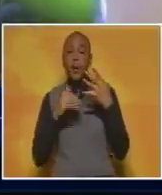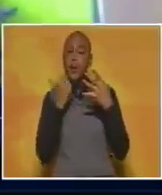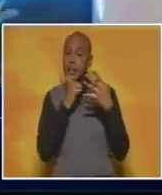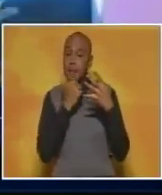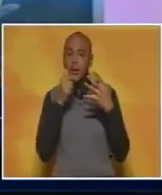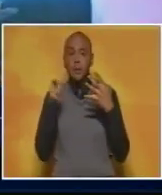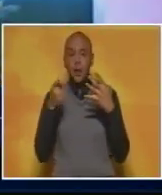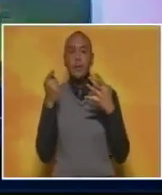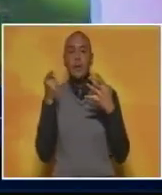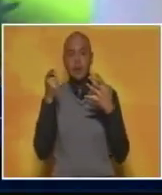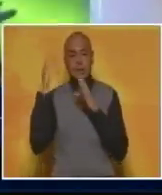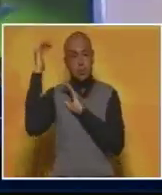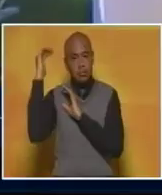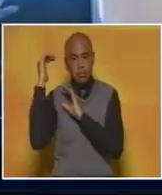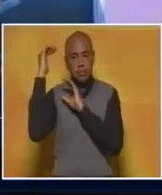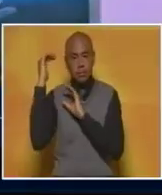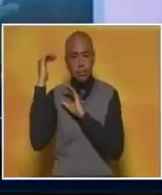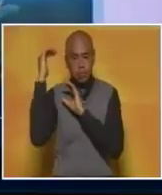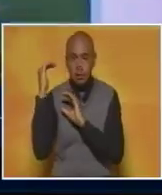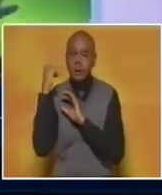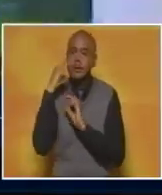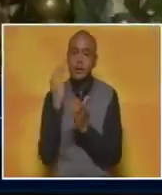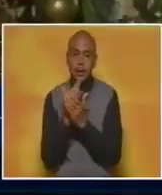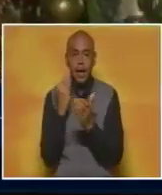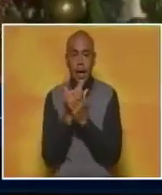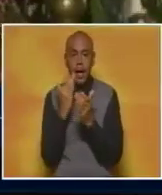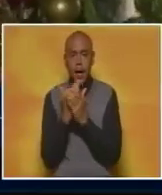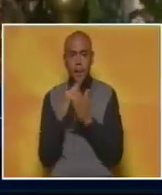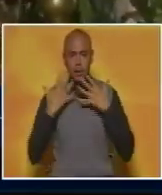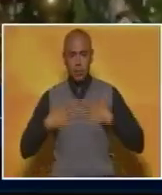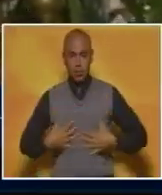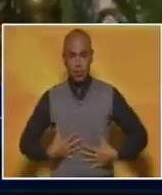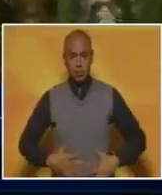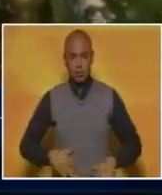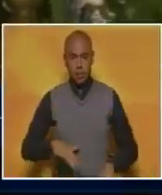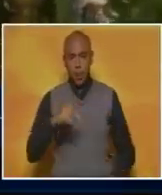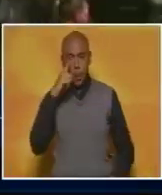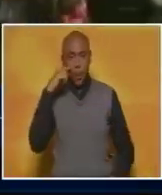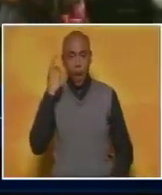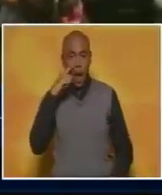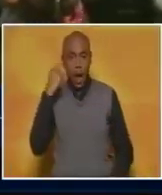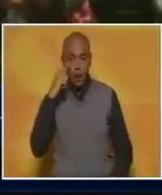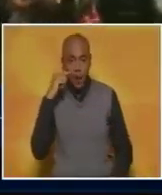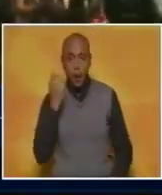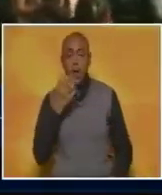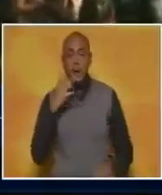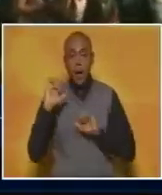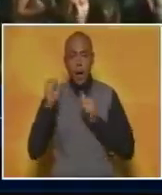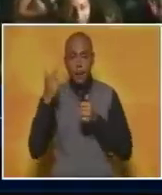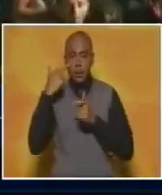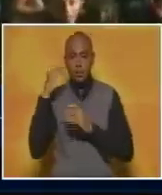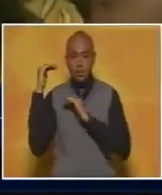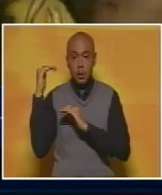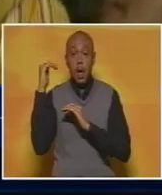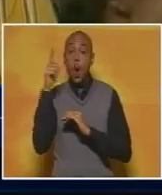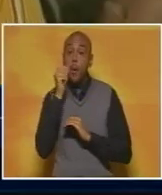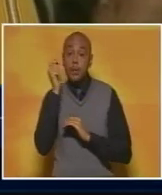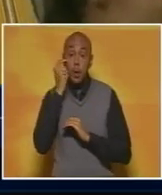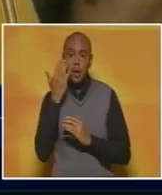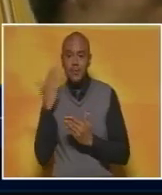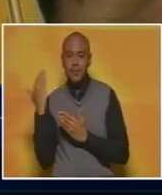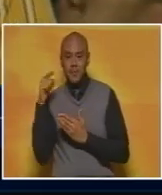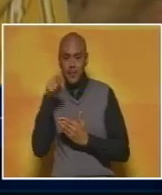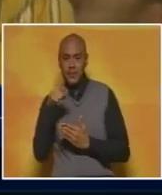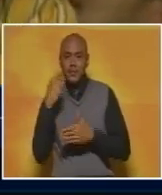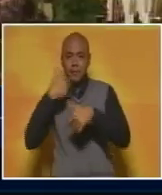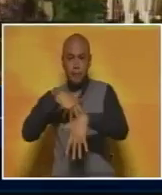Chiquinquirá descendió por el tobogán y, luciendo un manto color púrpura, inició la procesión, entre quienes con mucho amor y fervor